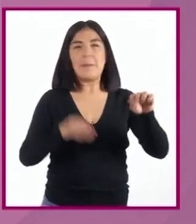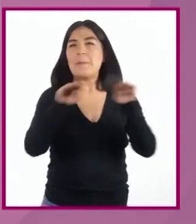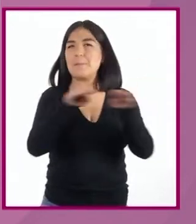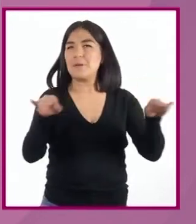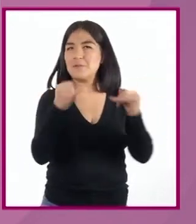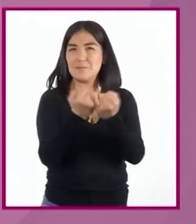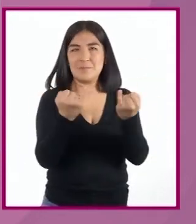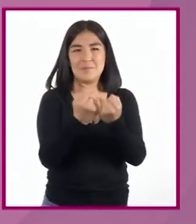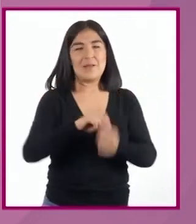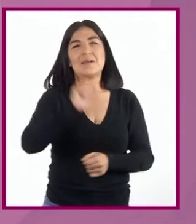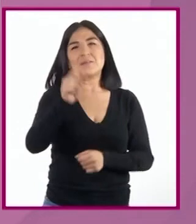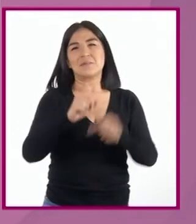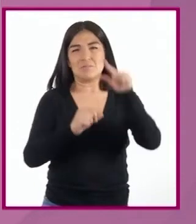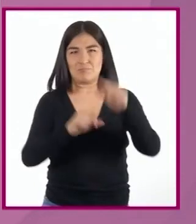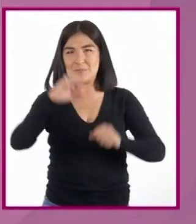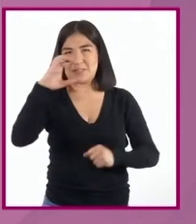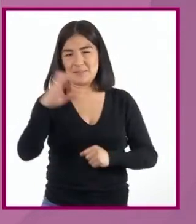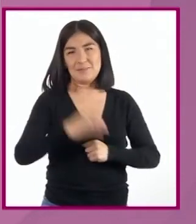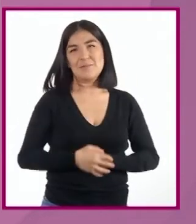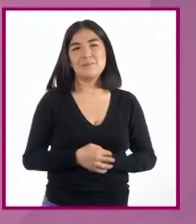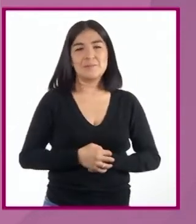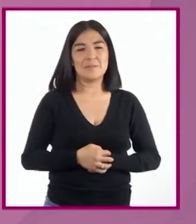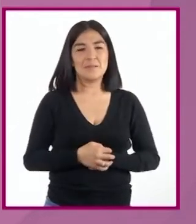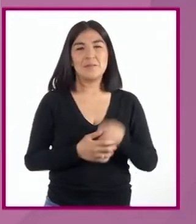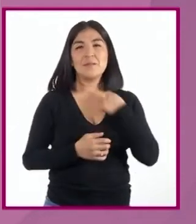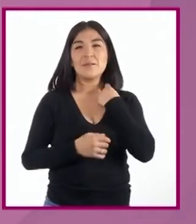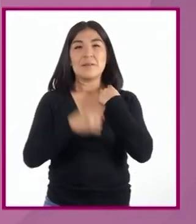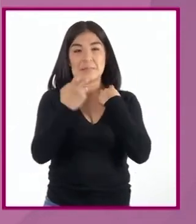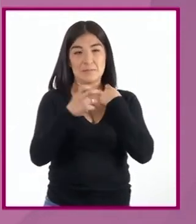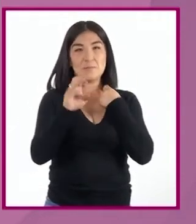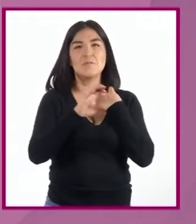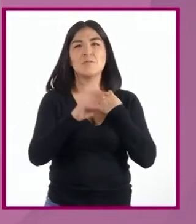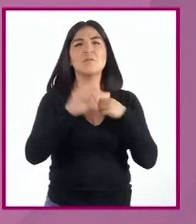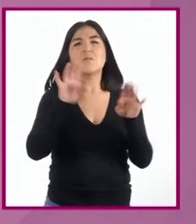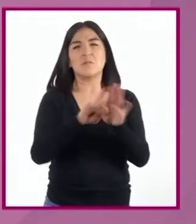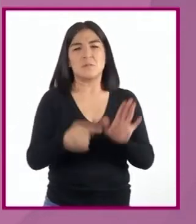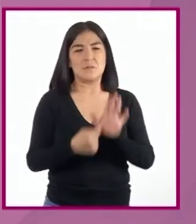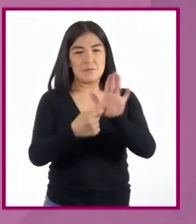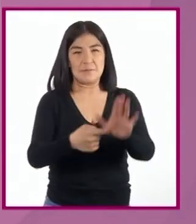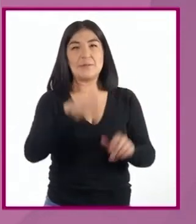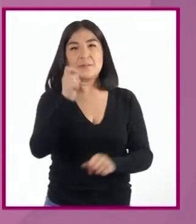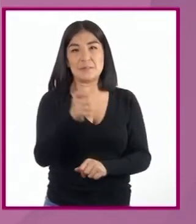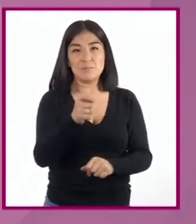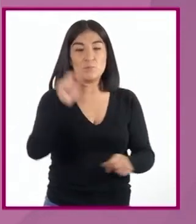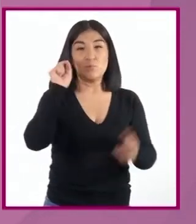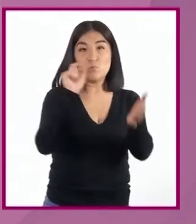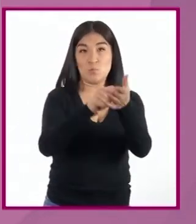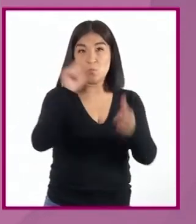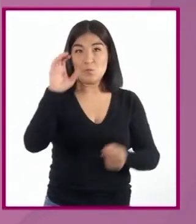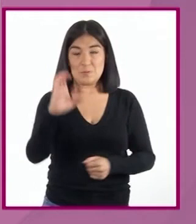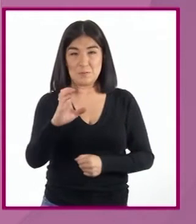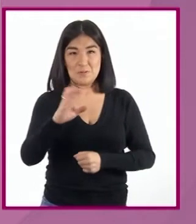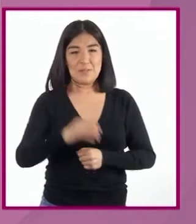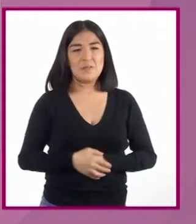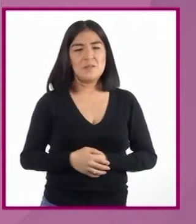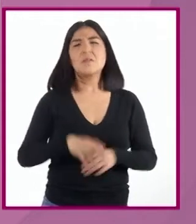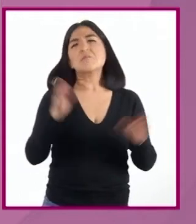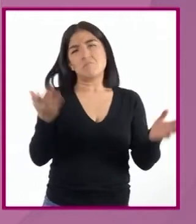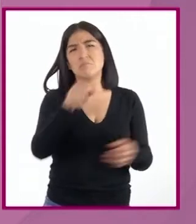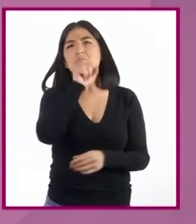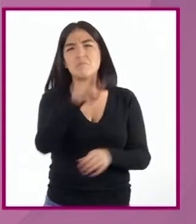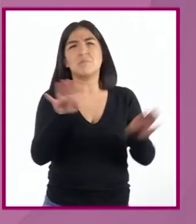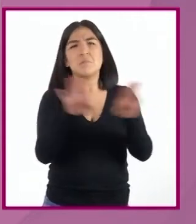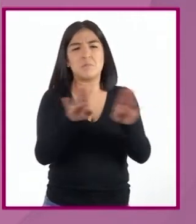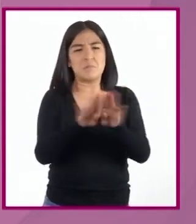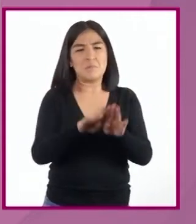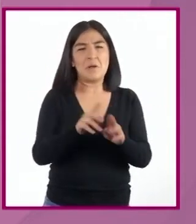que el ángulo C. Esto lo comprobamos porque en los ángulos que convergen en el punto C, estos son opuestos por el